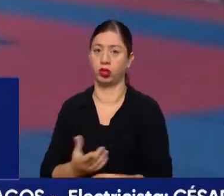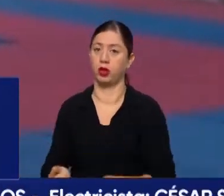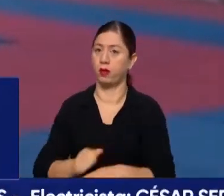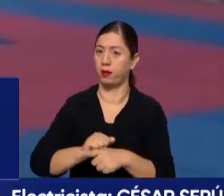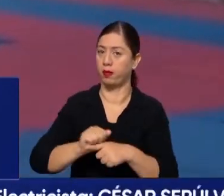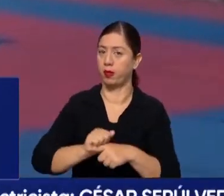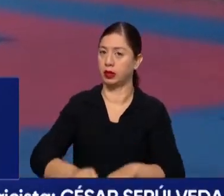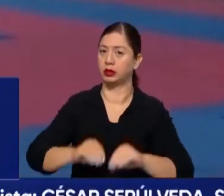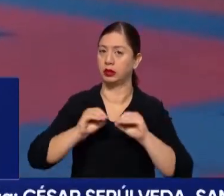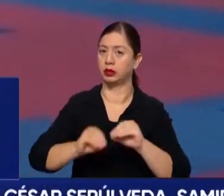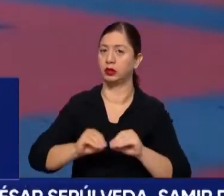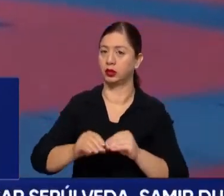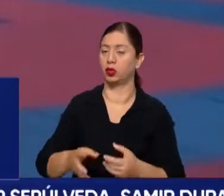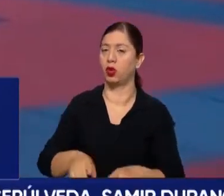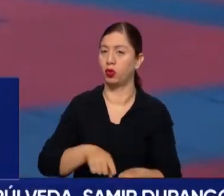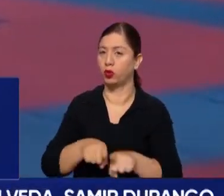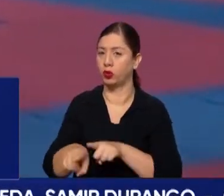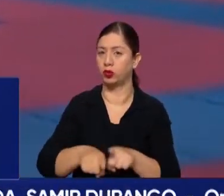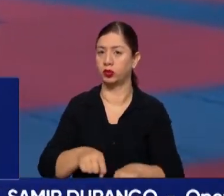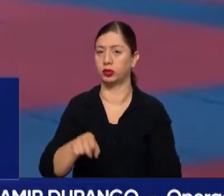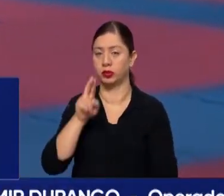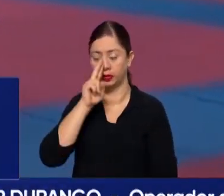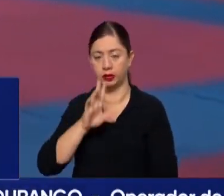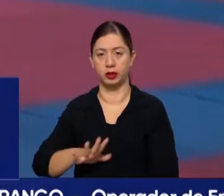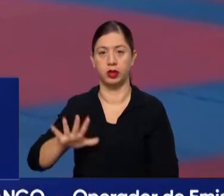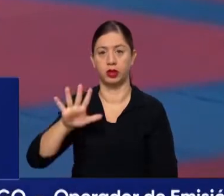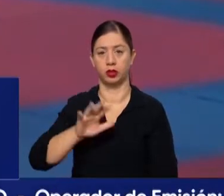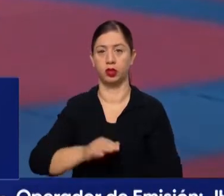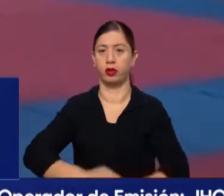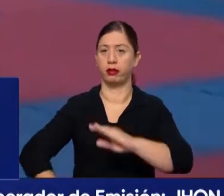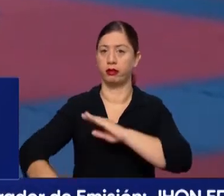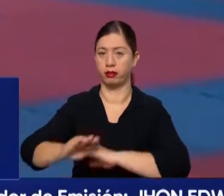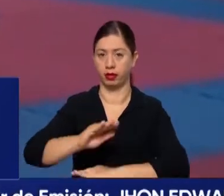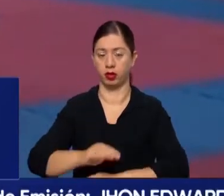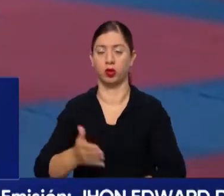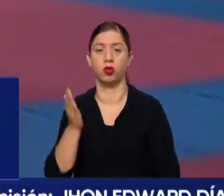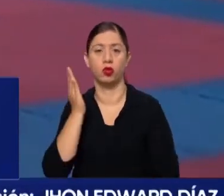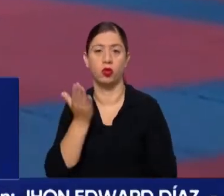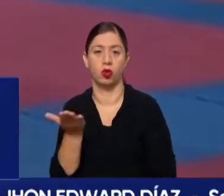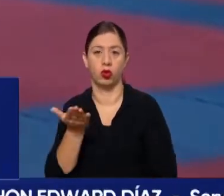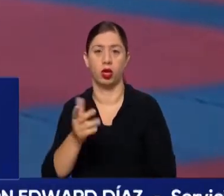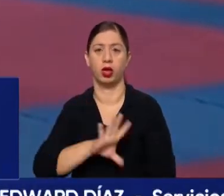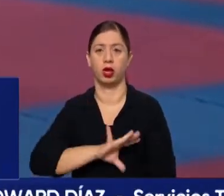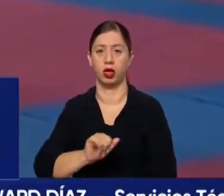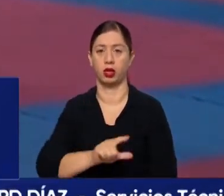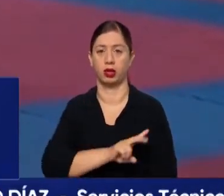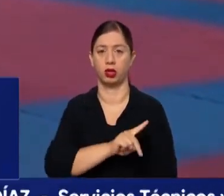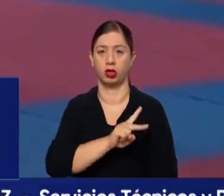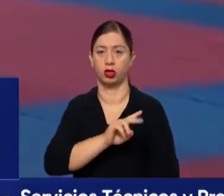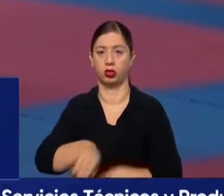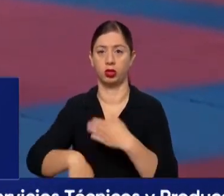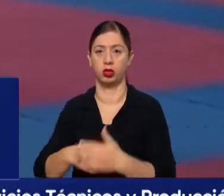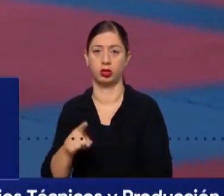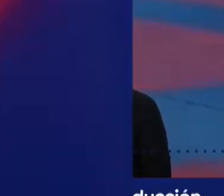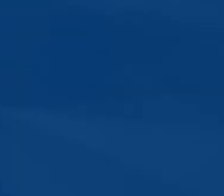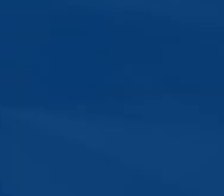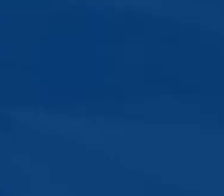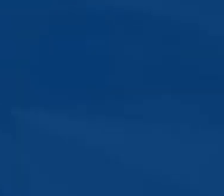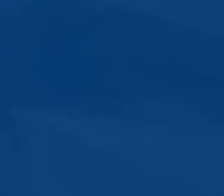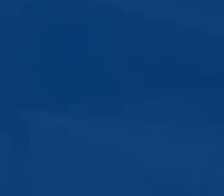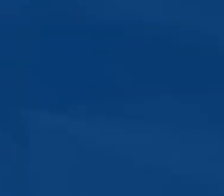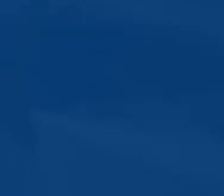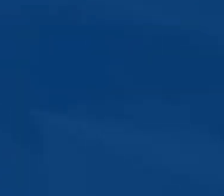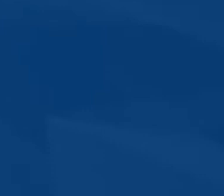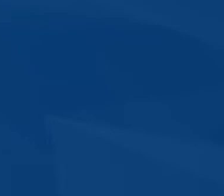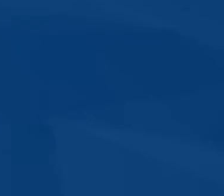evaluará su nivel competitivo en el Campeonato Nacional de esta disciplina, que tendrá lugar en Cali del 12 al 16 de octubre.